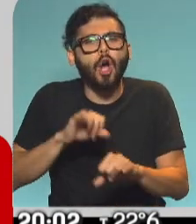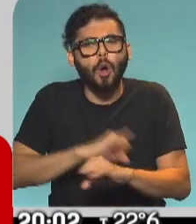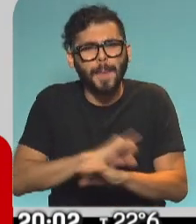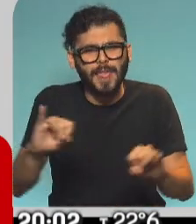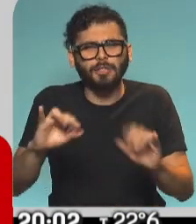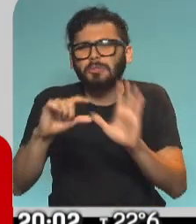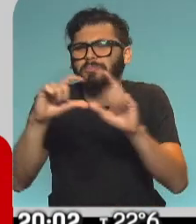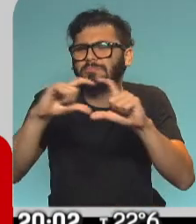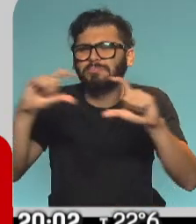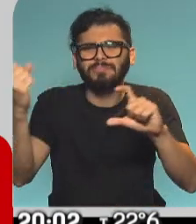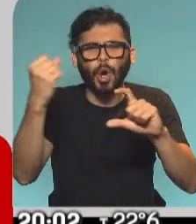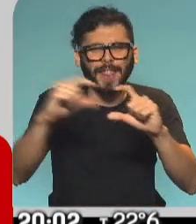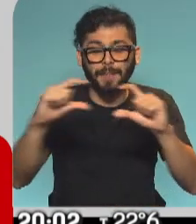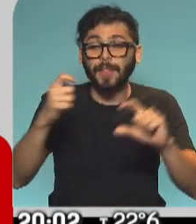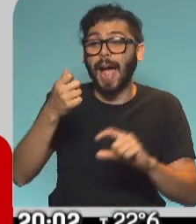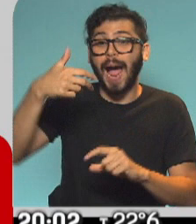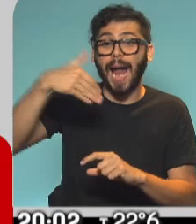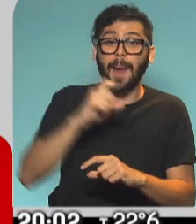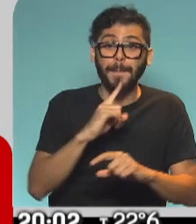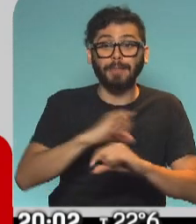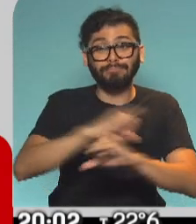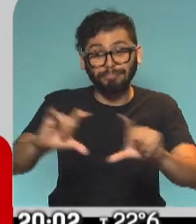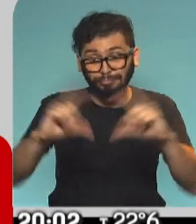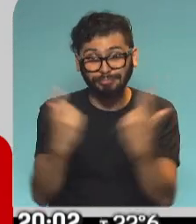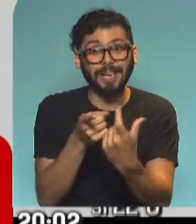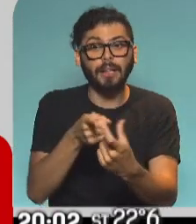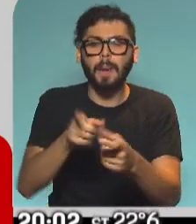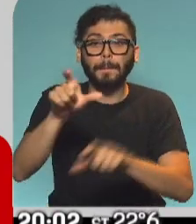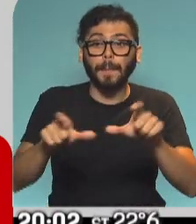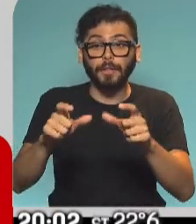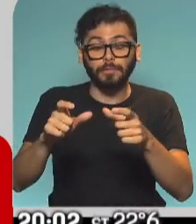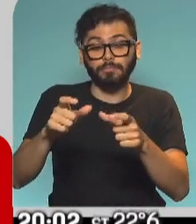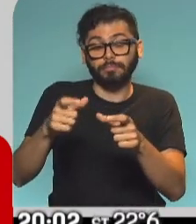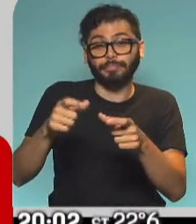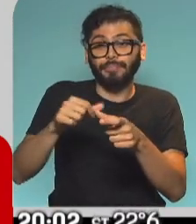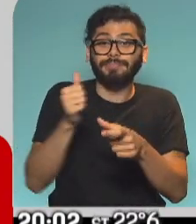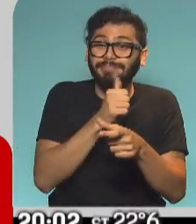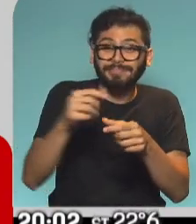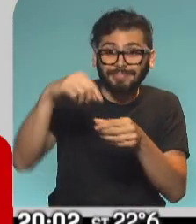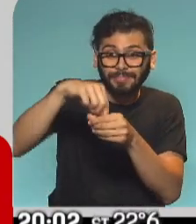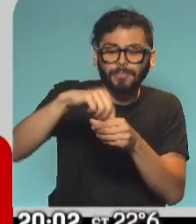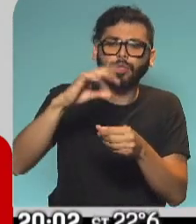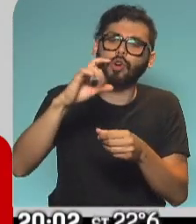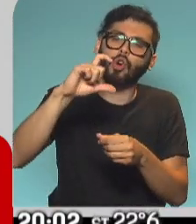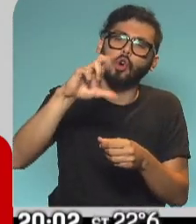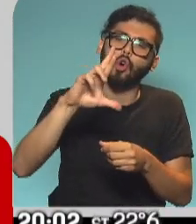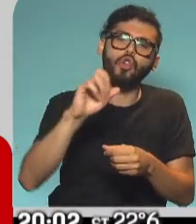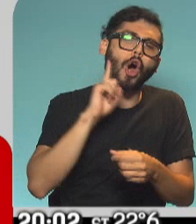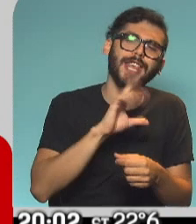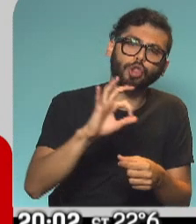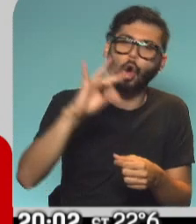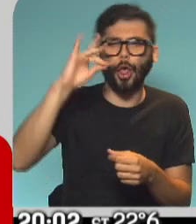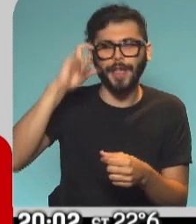más sustancial. Recomienda el ANMAT a la comunidad no consumir productos que contengan dióxido de cloro, sustancias relacionadas, clorito de sodio, hipoclorito de